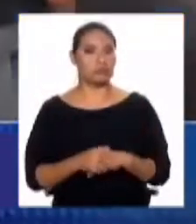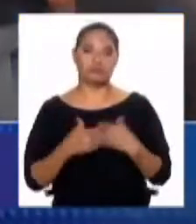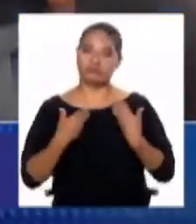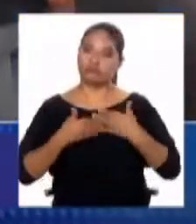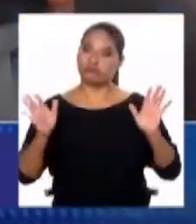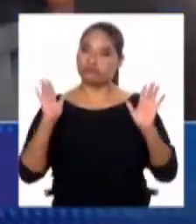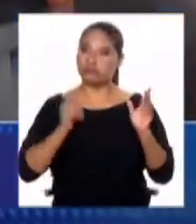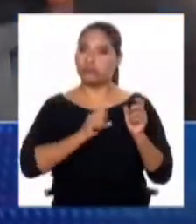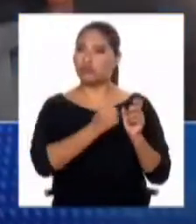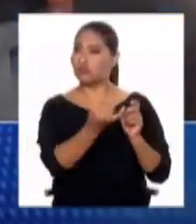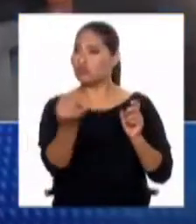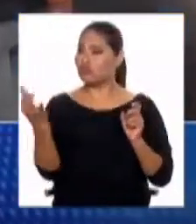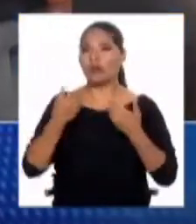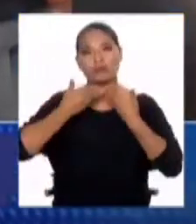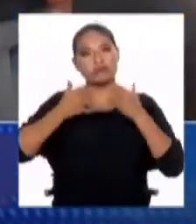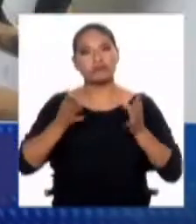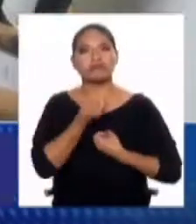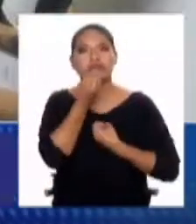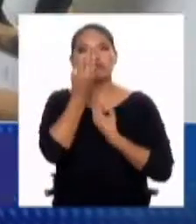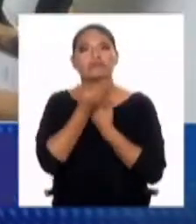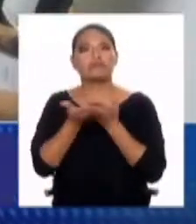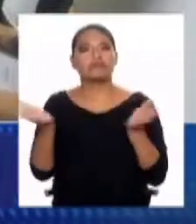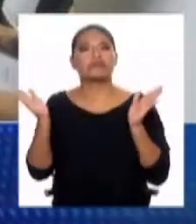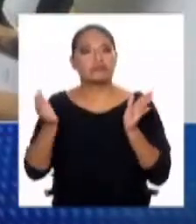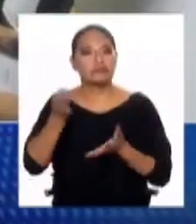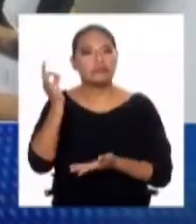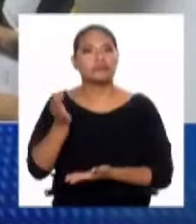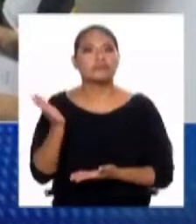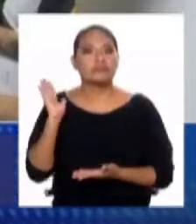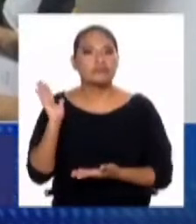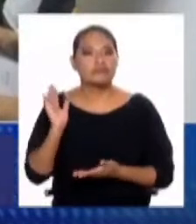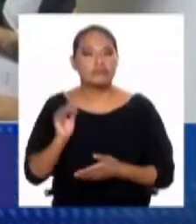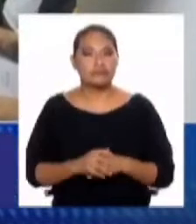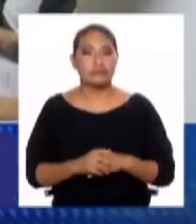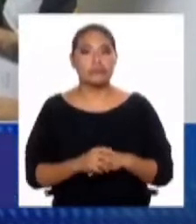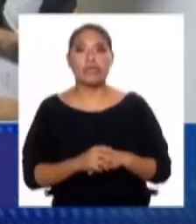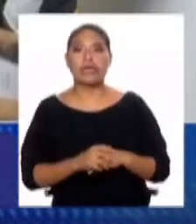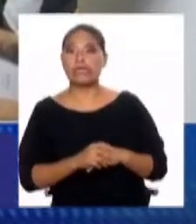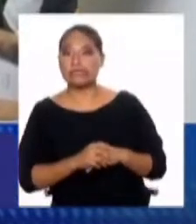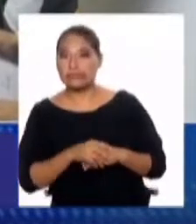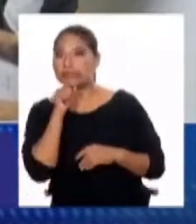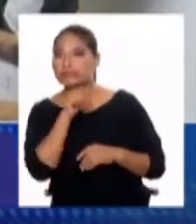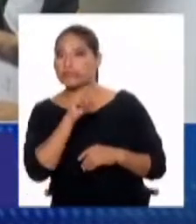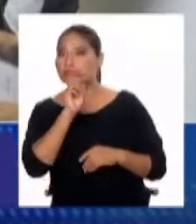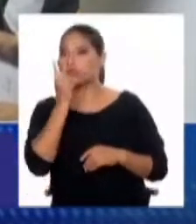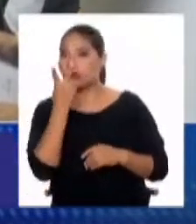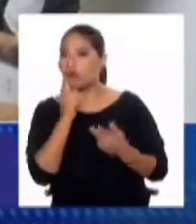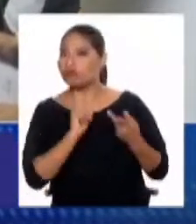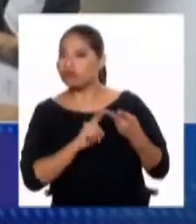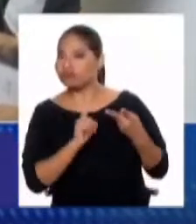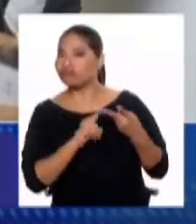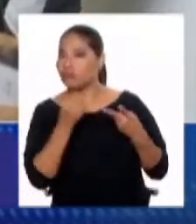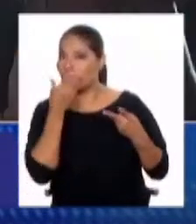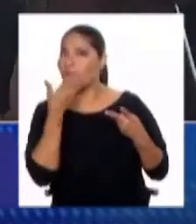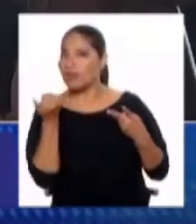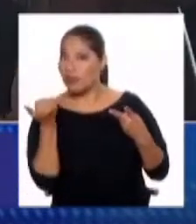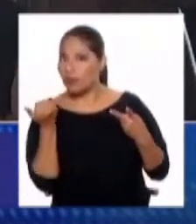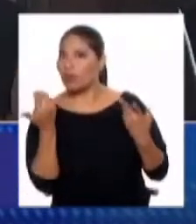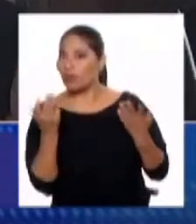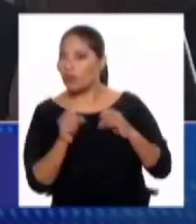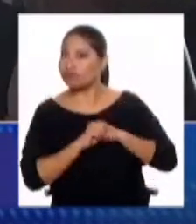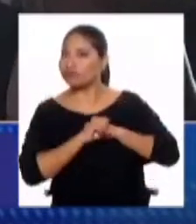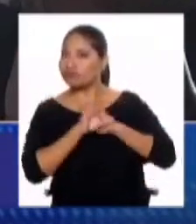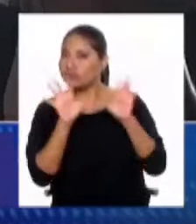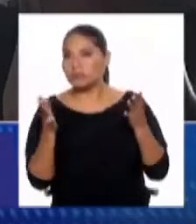descubrir toda la trama. Ese segundo escenario es muy probable, ¿no es cierto? Porque además va no, a jugar si dentro probable, de su propia, porque